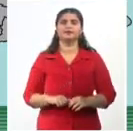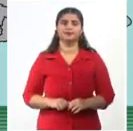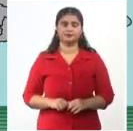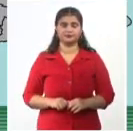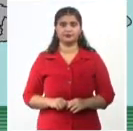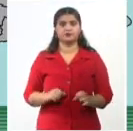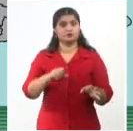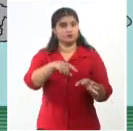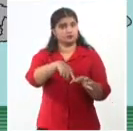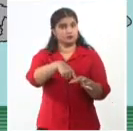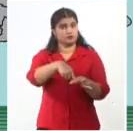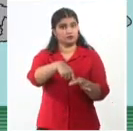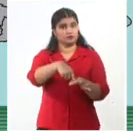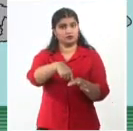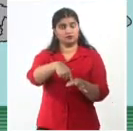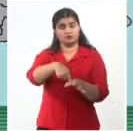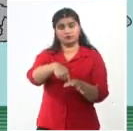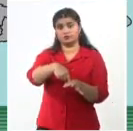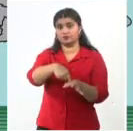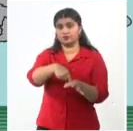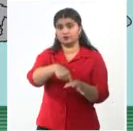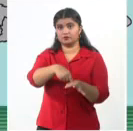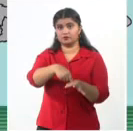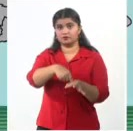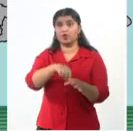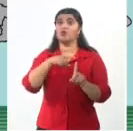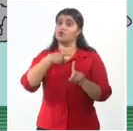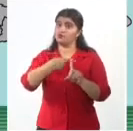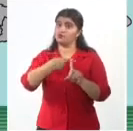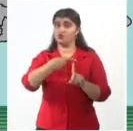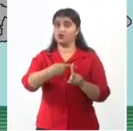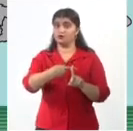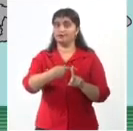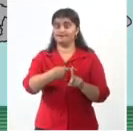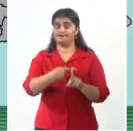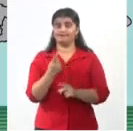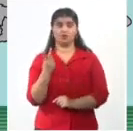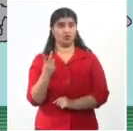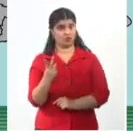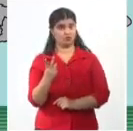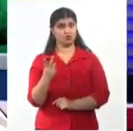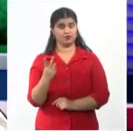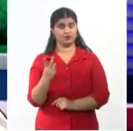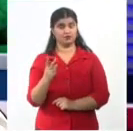Juventud, diagnosticando casos, 2 en el día de ayer.